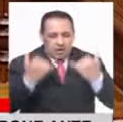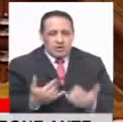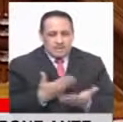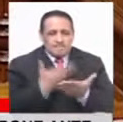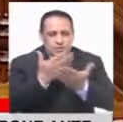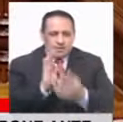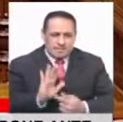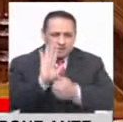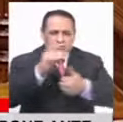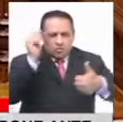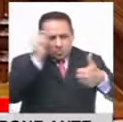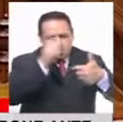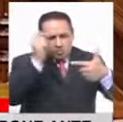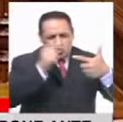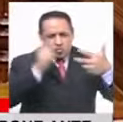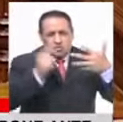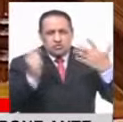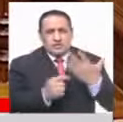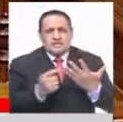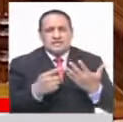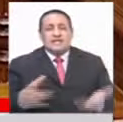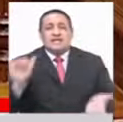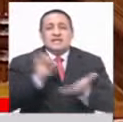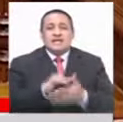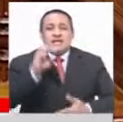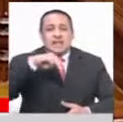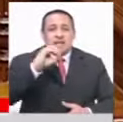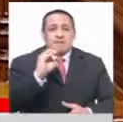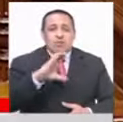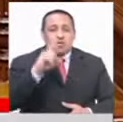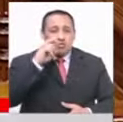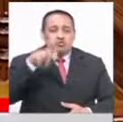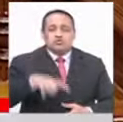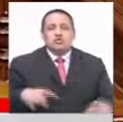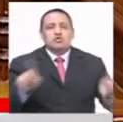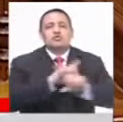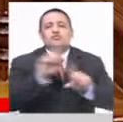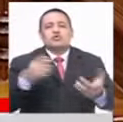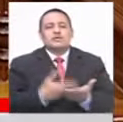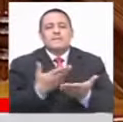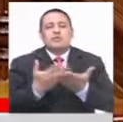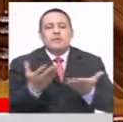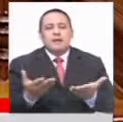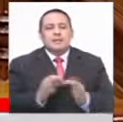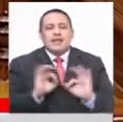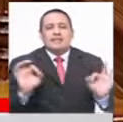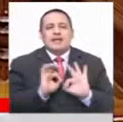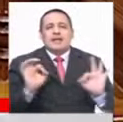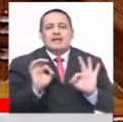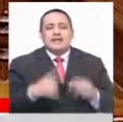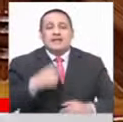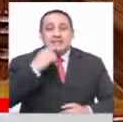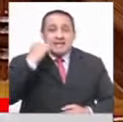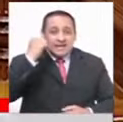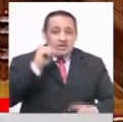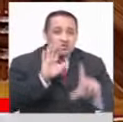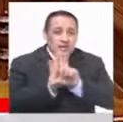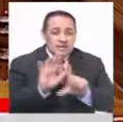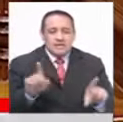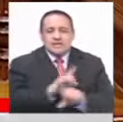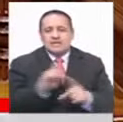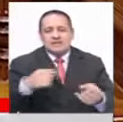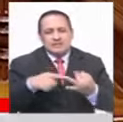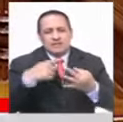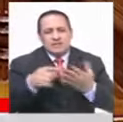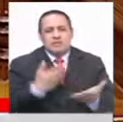demostrar punto por punto que la moción de vacancia no se sustenta en los hechos, en el derecho y carece de